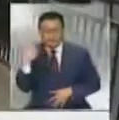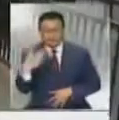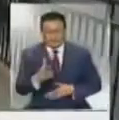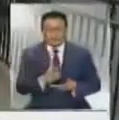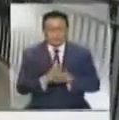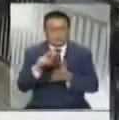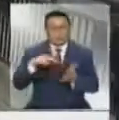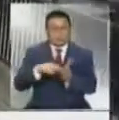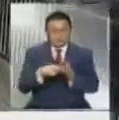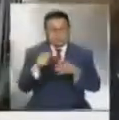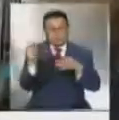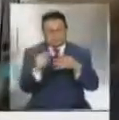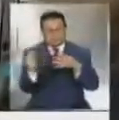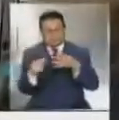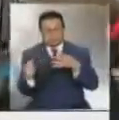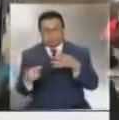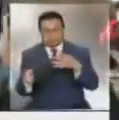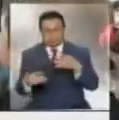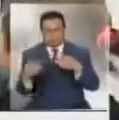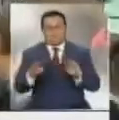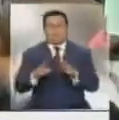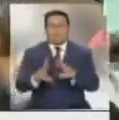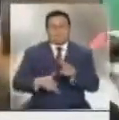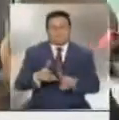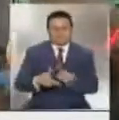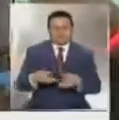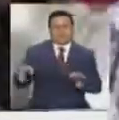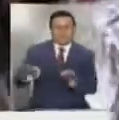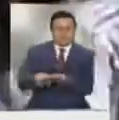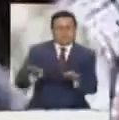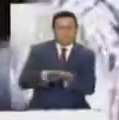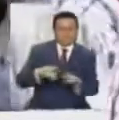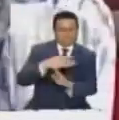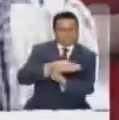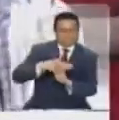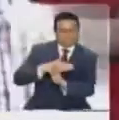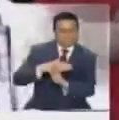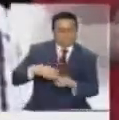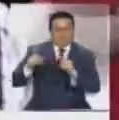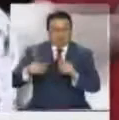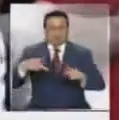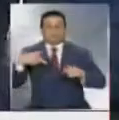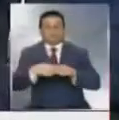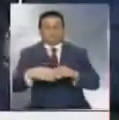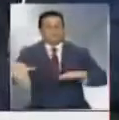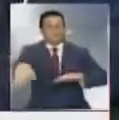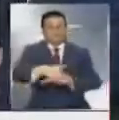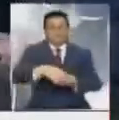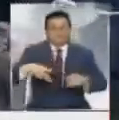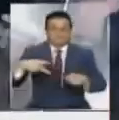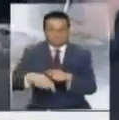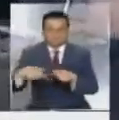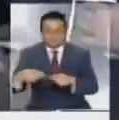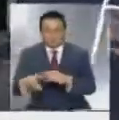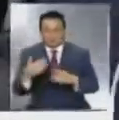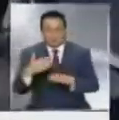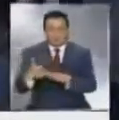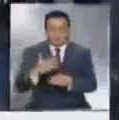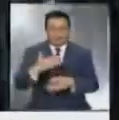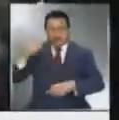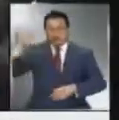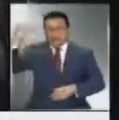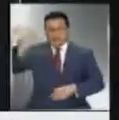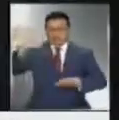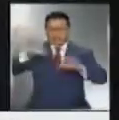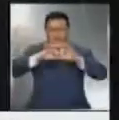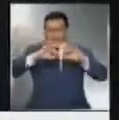sortear distintos problemas, como la apertura parcial del metro y continuos cortes de tránsito. Situación sin precedentes y que no tiene comparación con ningún